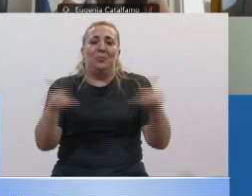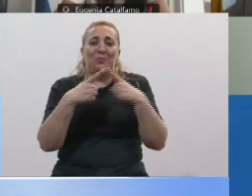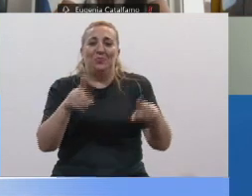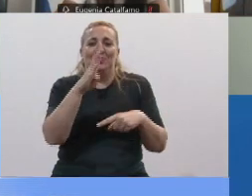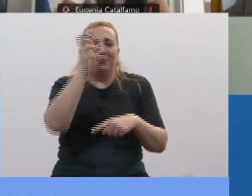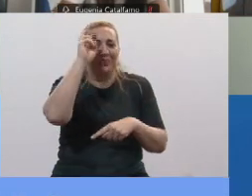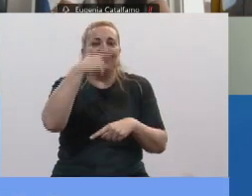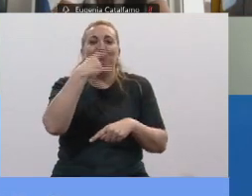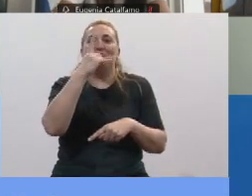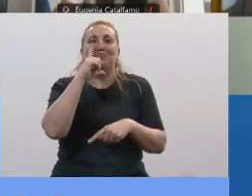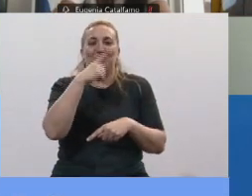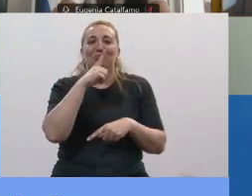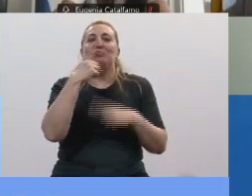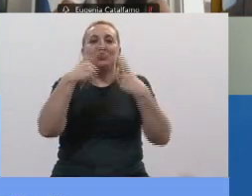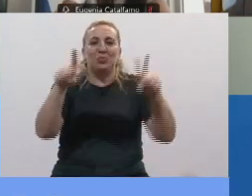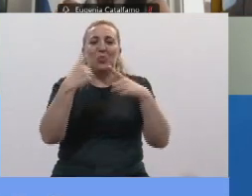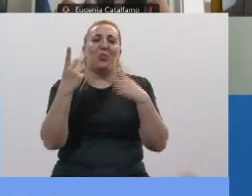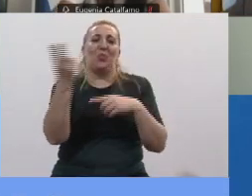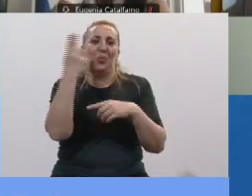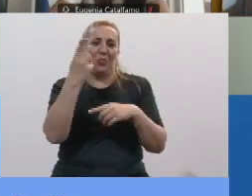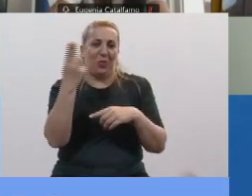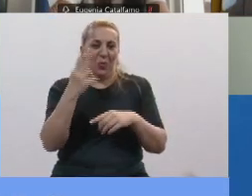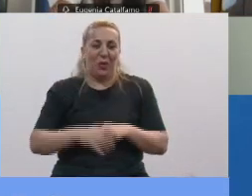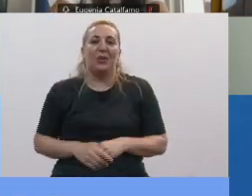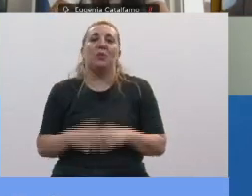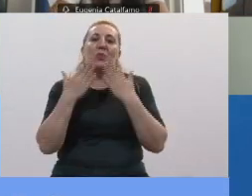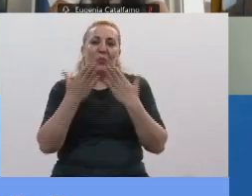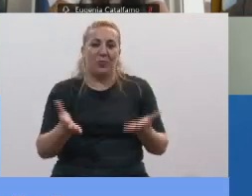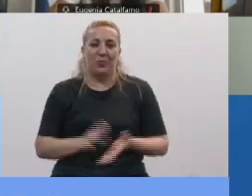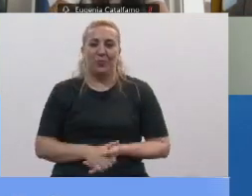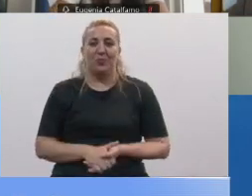Bersuit, va a ser un muerto que no va a parar nunca de nacer. Muchas gracias, señora presidenta.